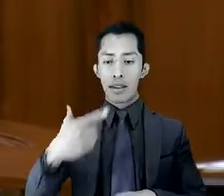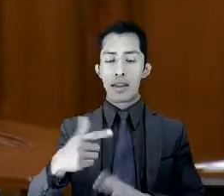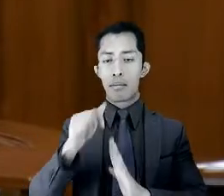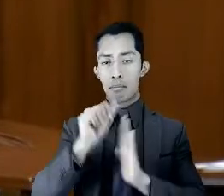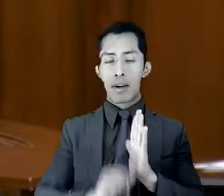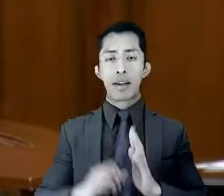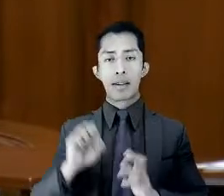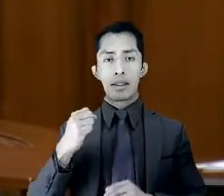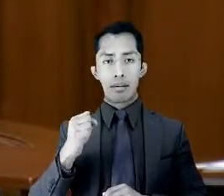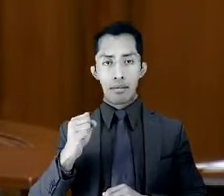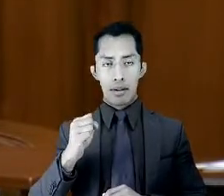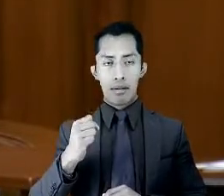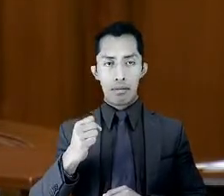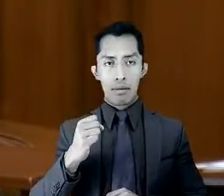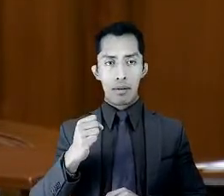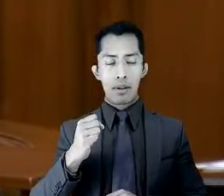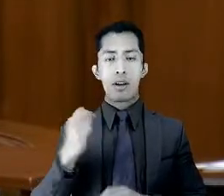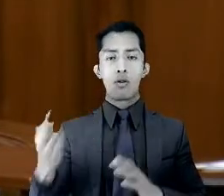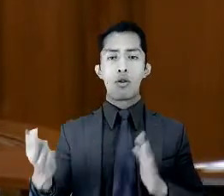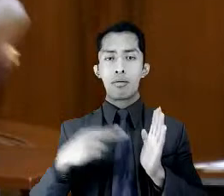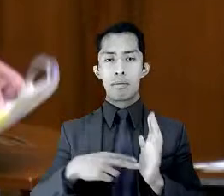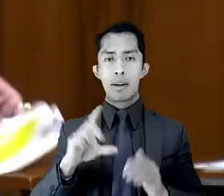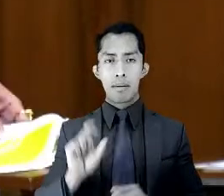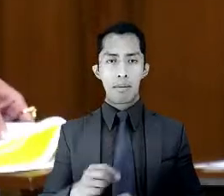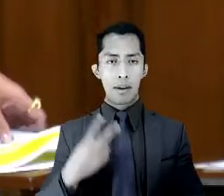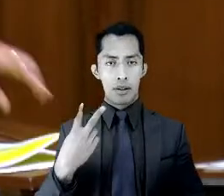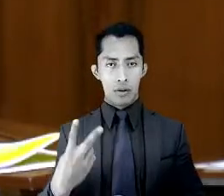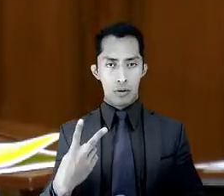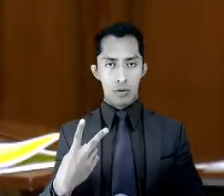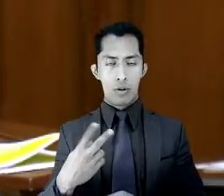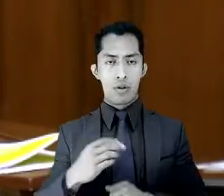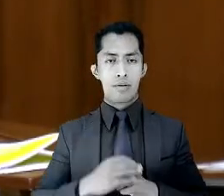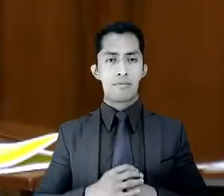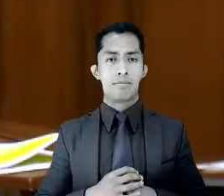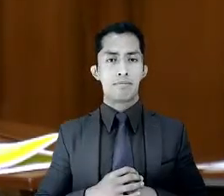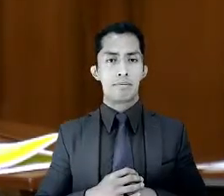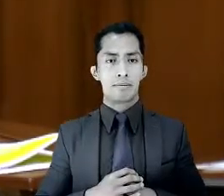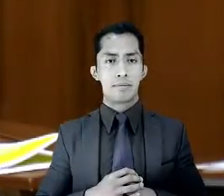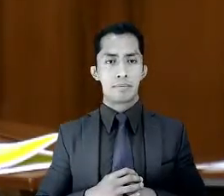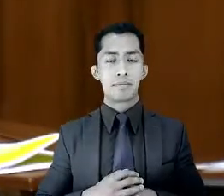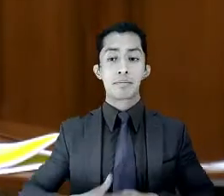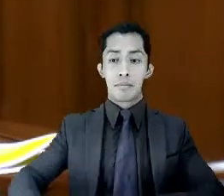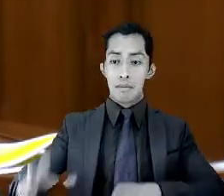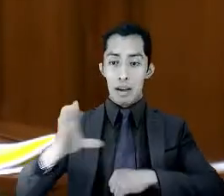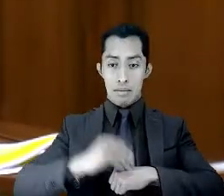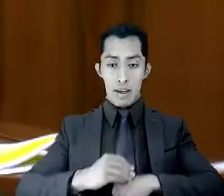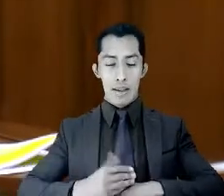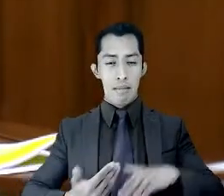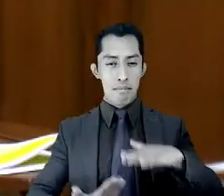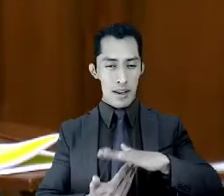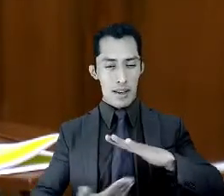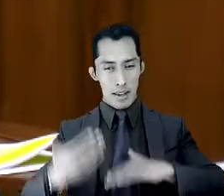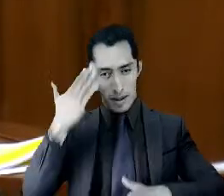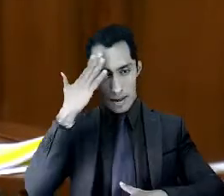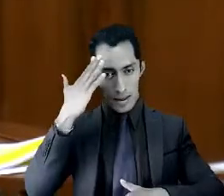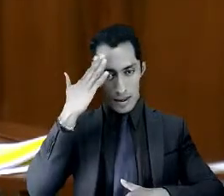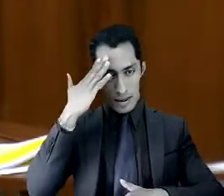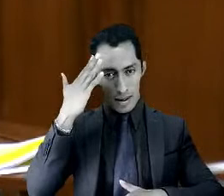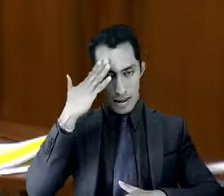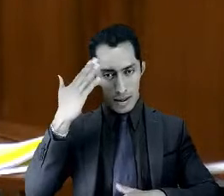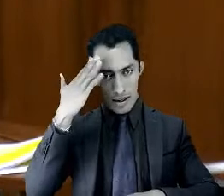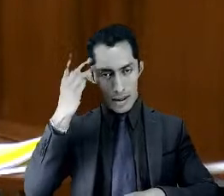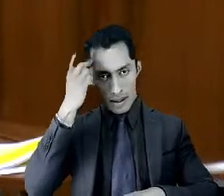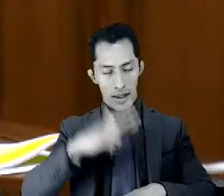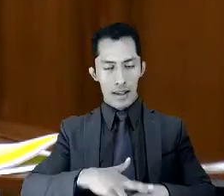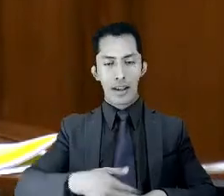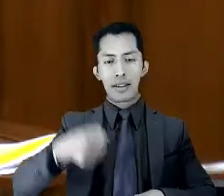mes de septiembre de 2022. Con el permiso de la mesa directiva, saludo a